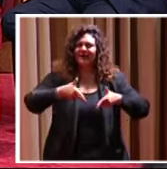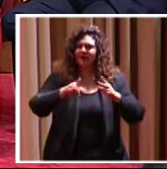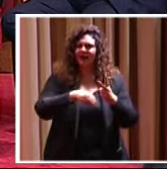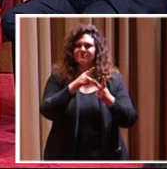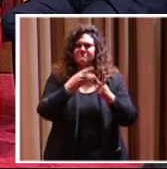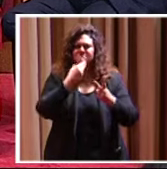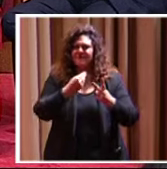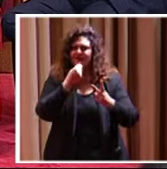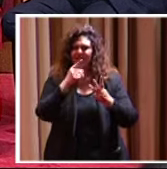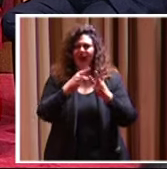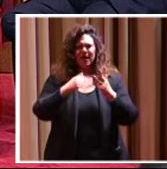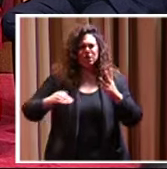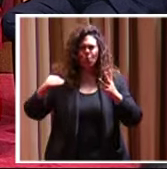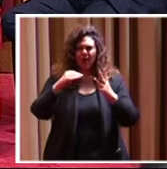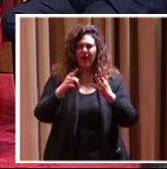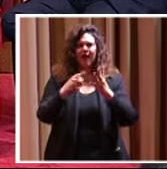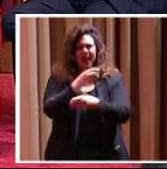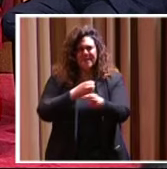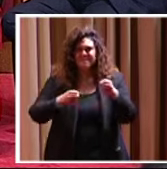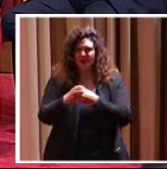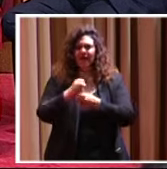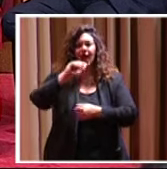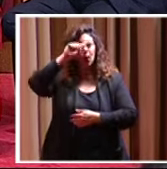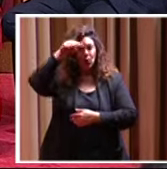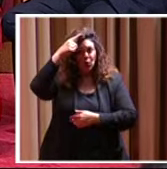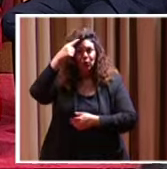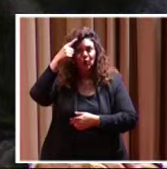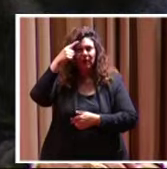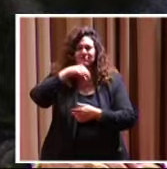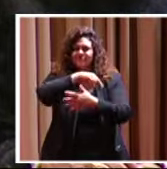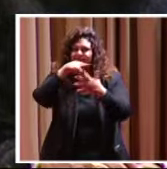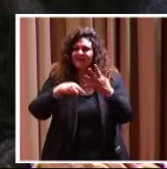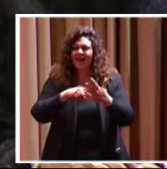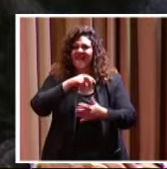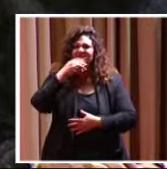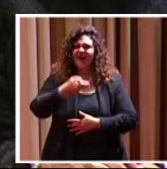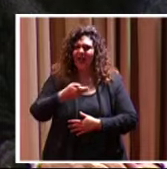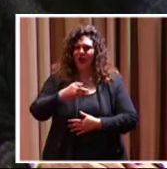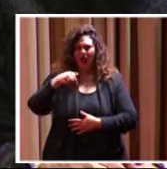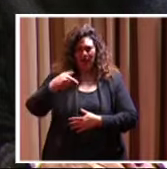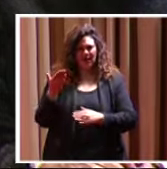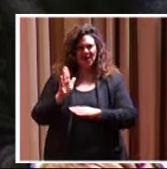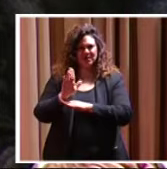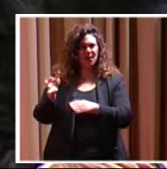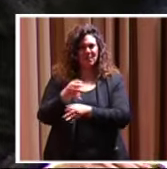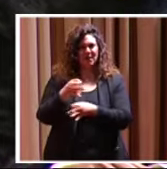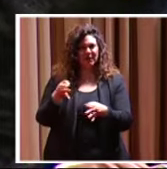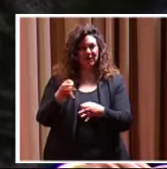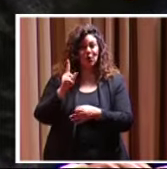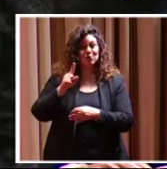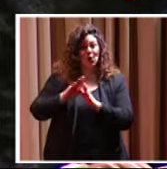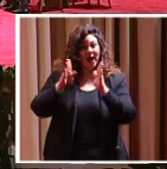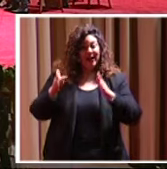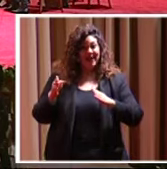la igualdad, la empatía, la cultura. Valores aquí representados, no solo en este